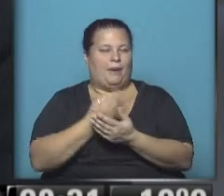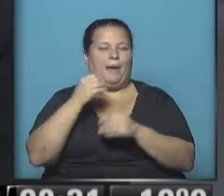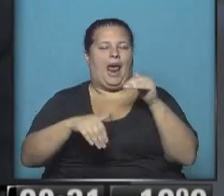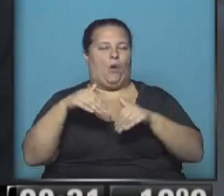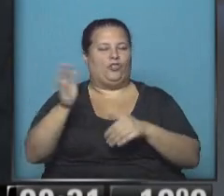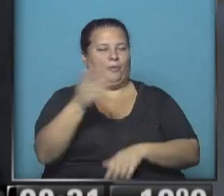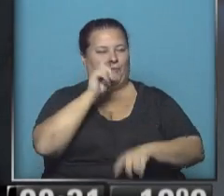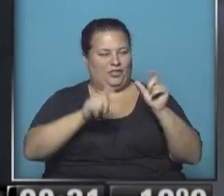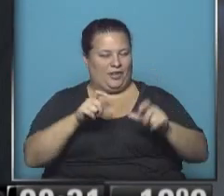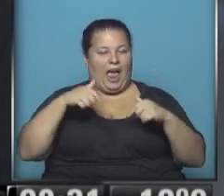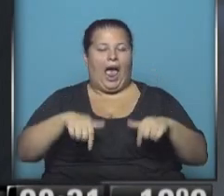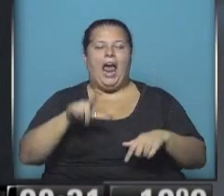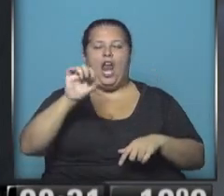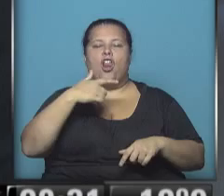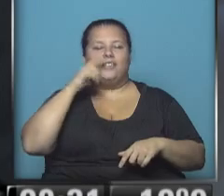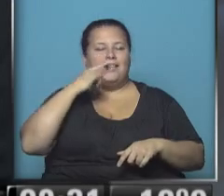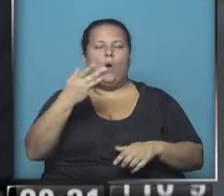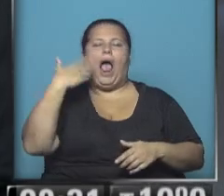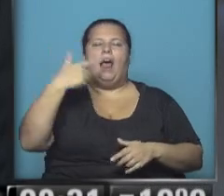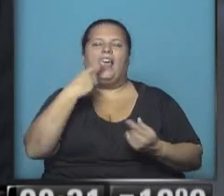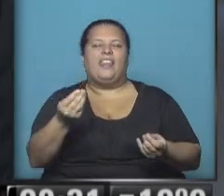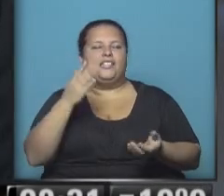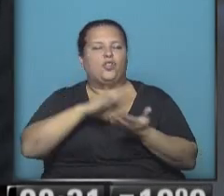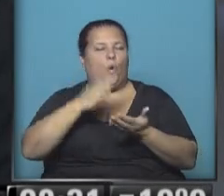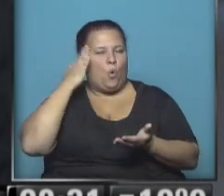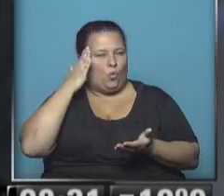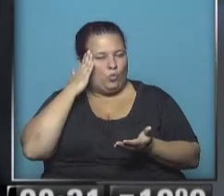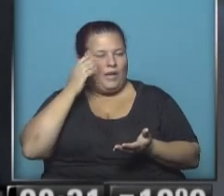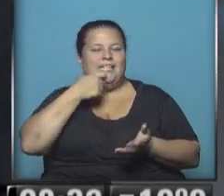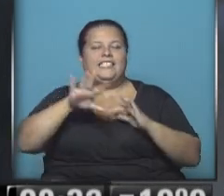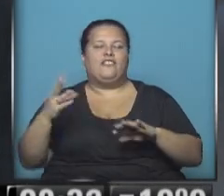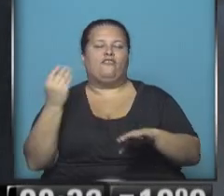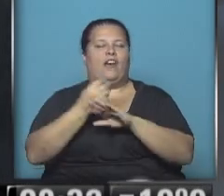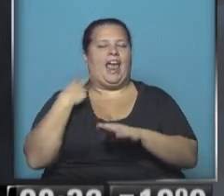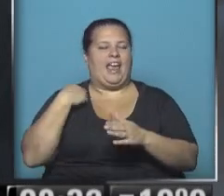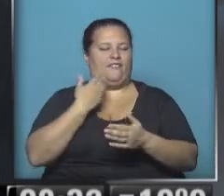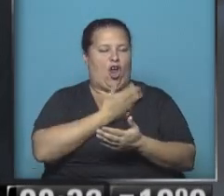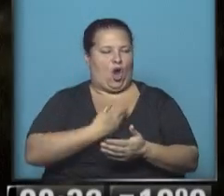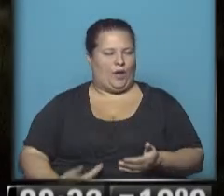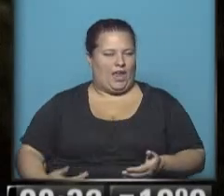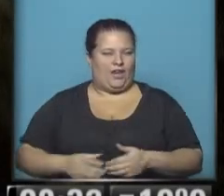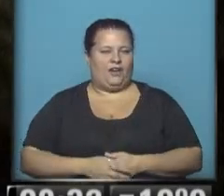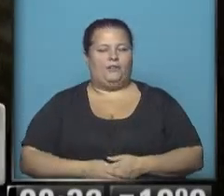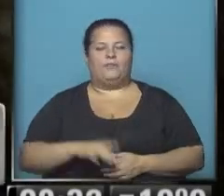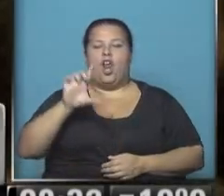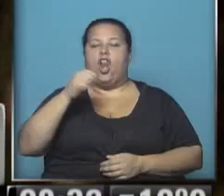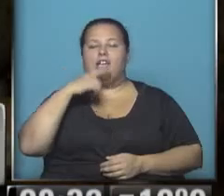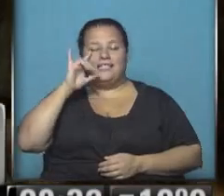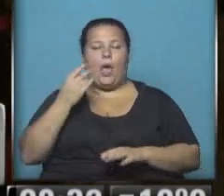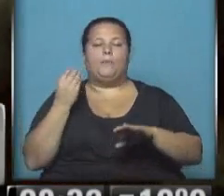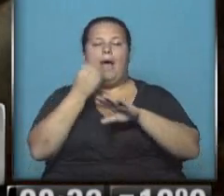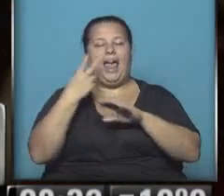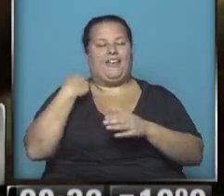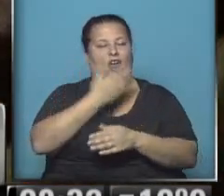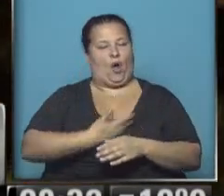es el tiempo de de martín lousteau habló que haría con la cultura en caso de ser jefe de gobierno martín lousteau candidato a jefe